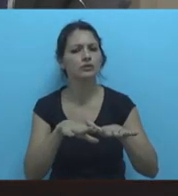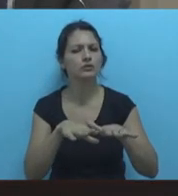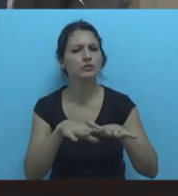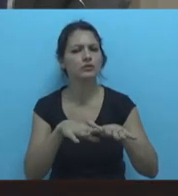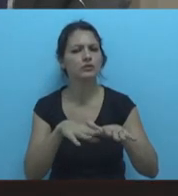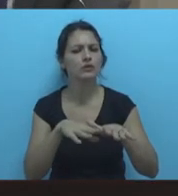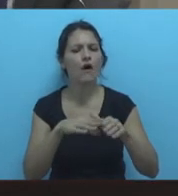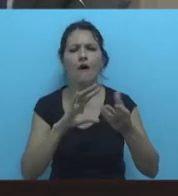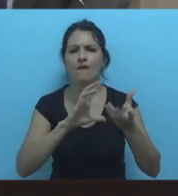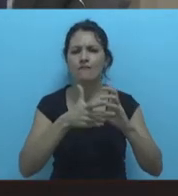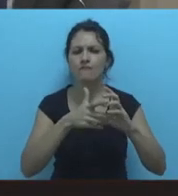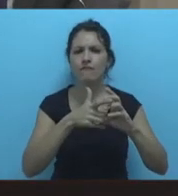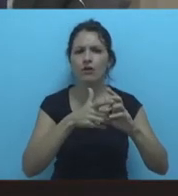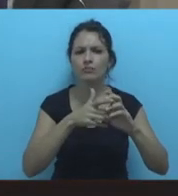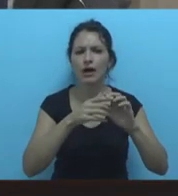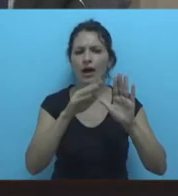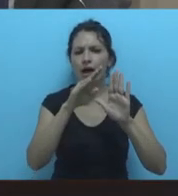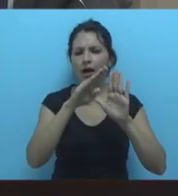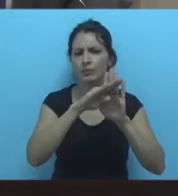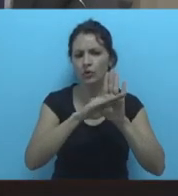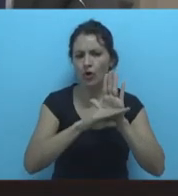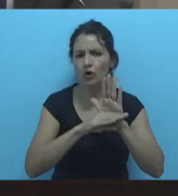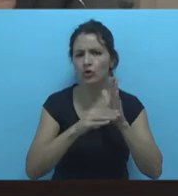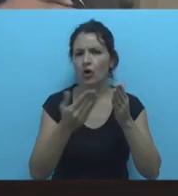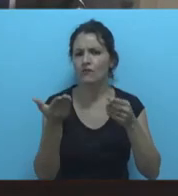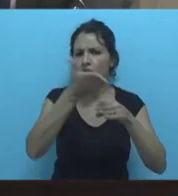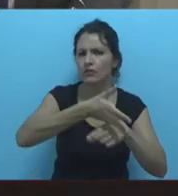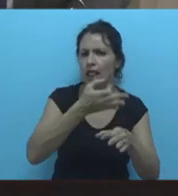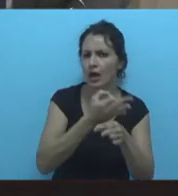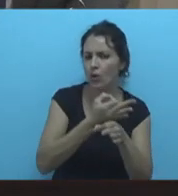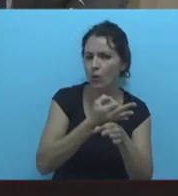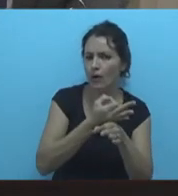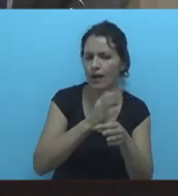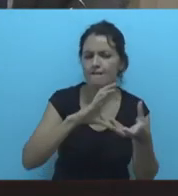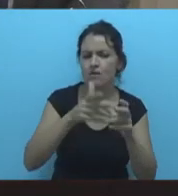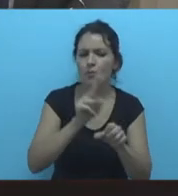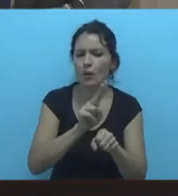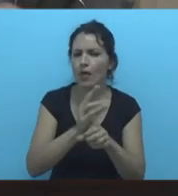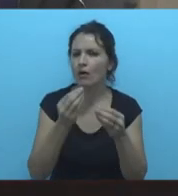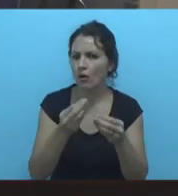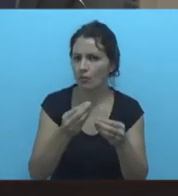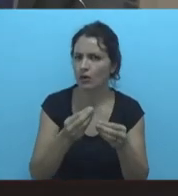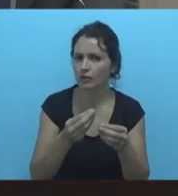los protocolos que habilitan a la vuelta de la presencialidad escolar de los chicos y chicas en las instituciones educativas de la provincia.